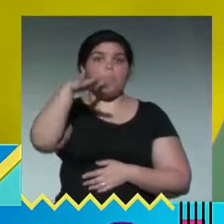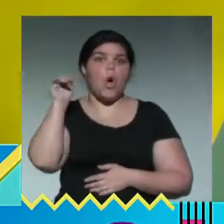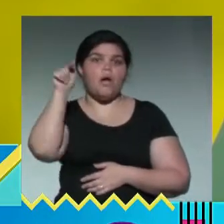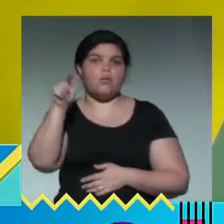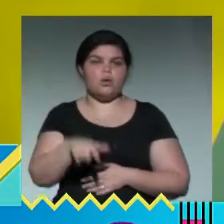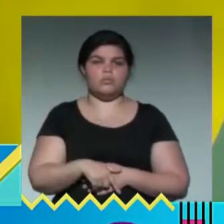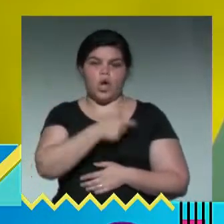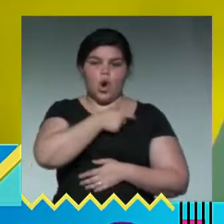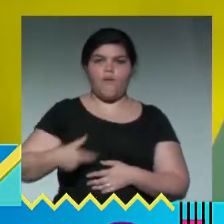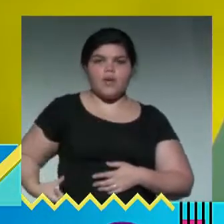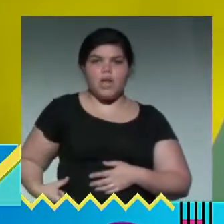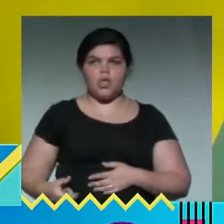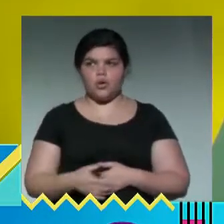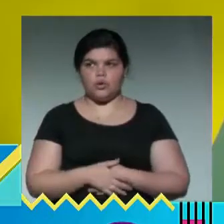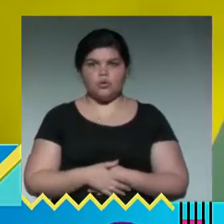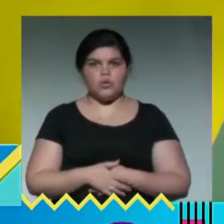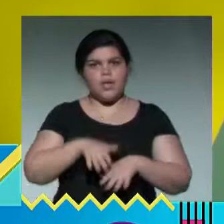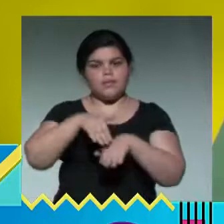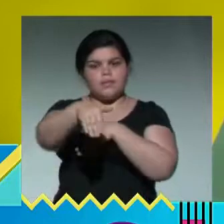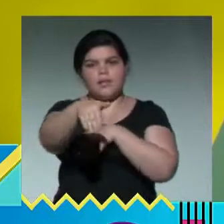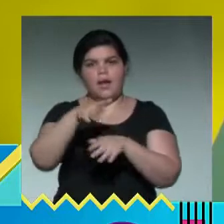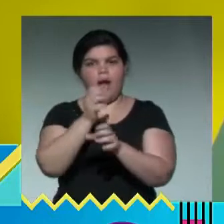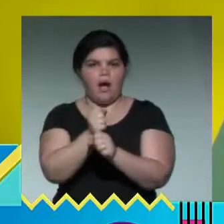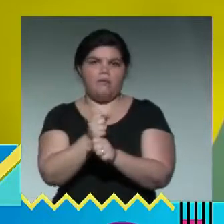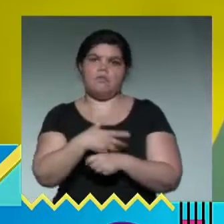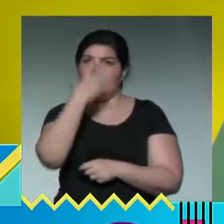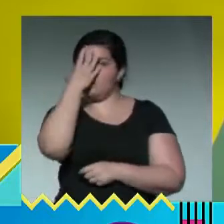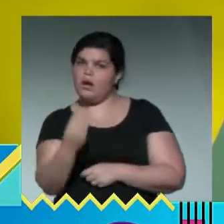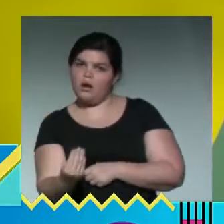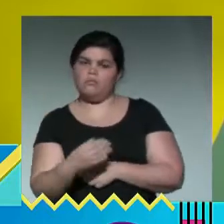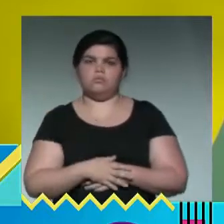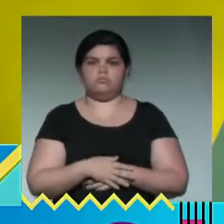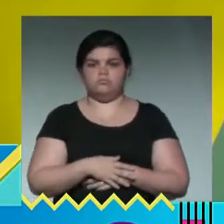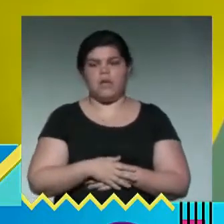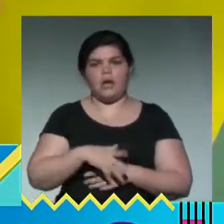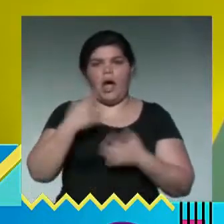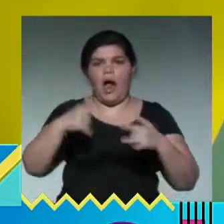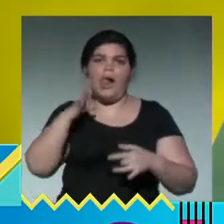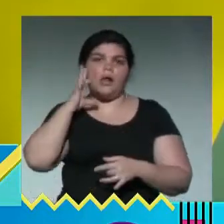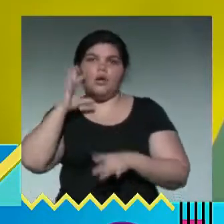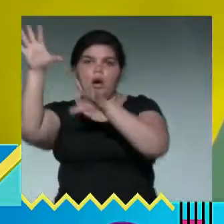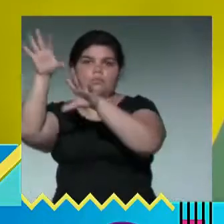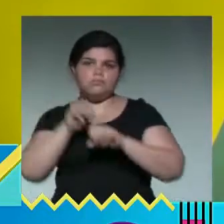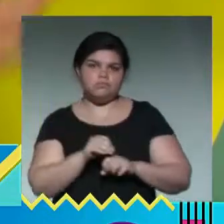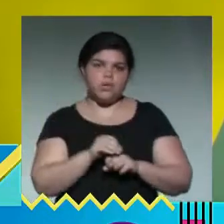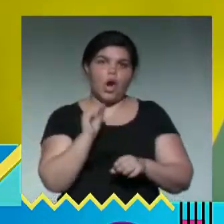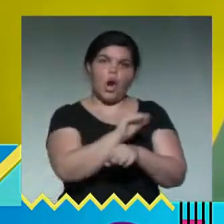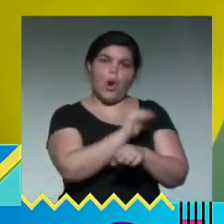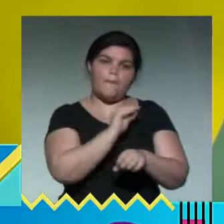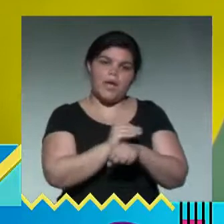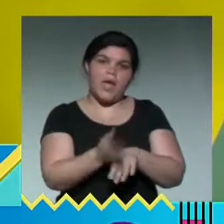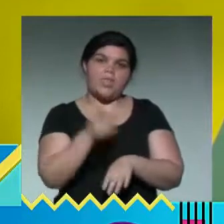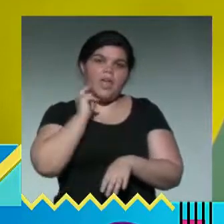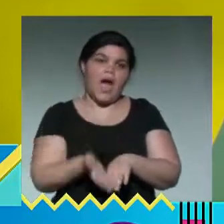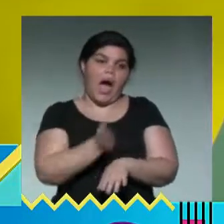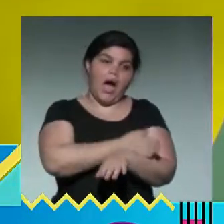los llevan en ómnibus o en tráfico o en lo que fuera, en algún transporte para que voten, les dan de comer unos días antes,